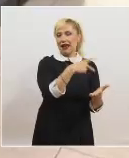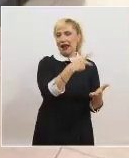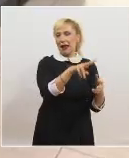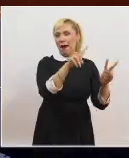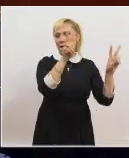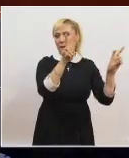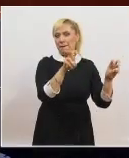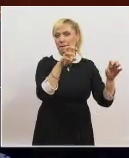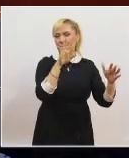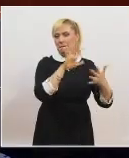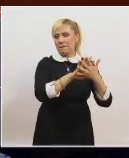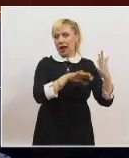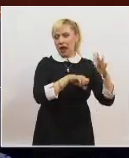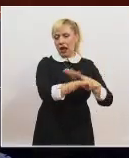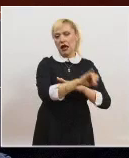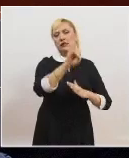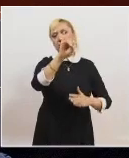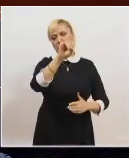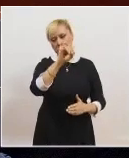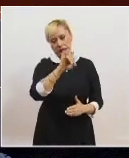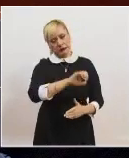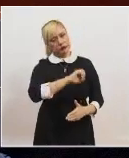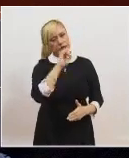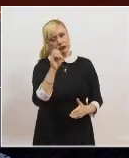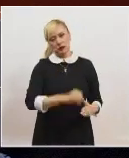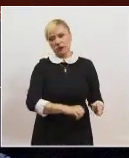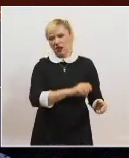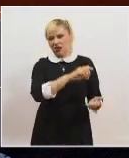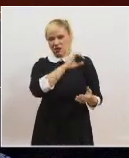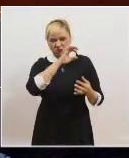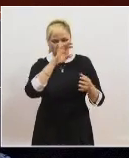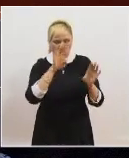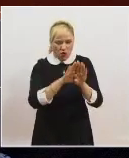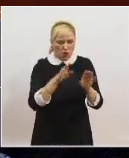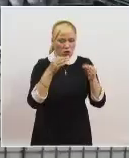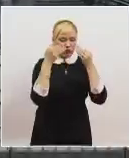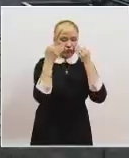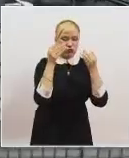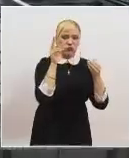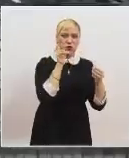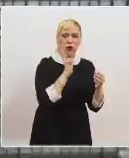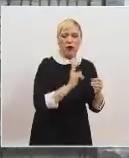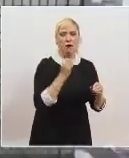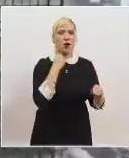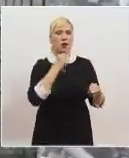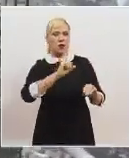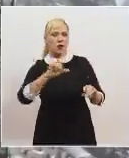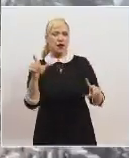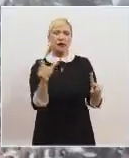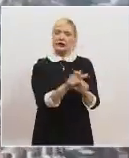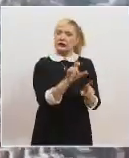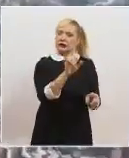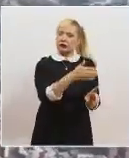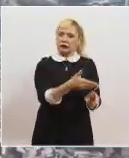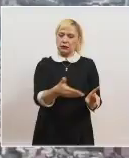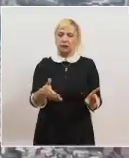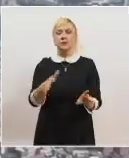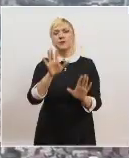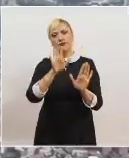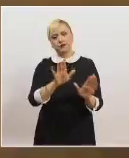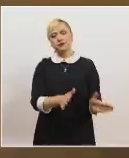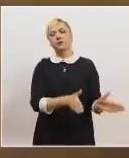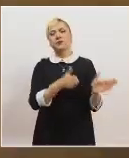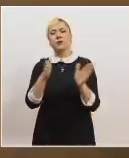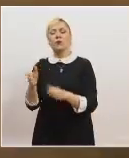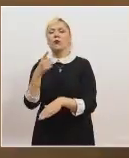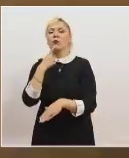Constitución Federal. La segunda sala de la Corte resolvió que el viudo de una trabajadora de confianza de Pemex tiene derecho a recibir